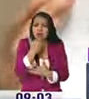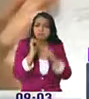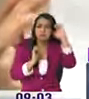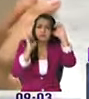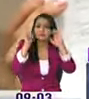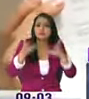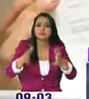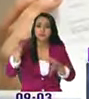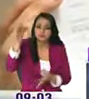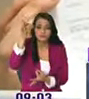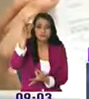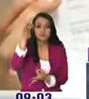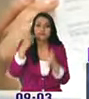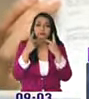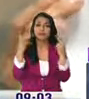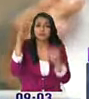estratégica.